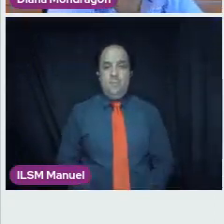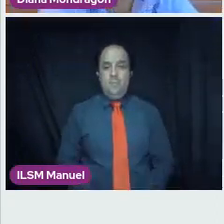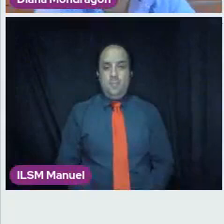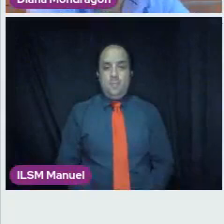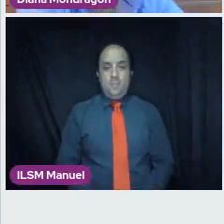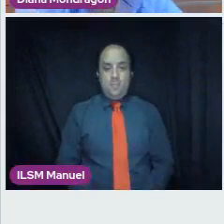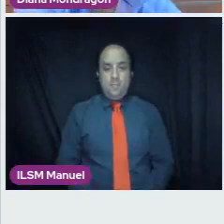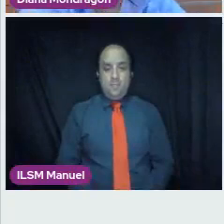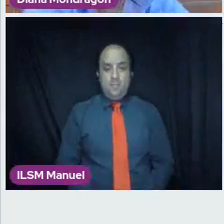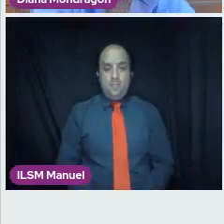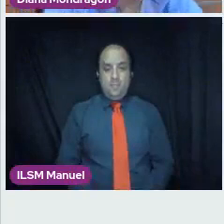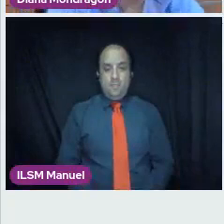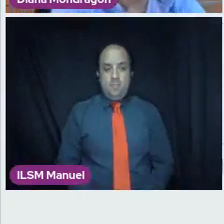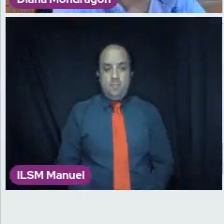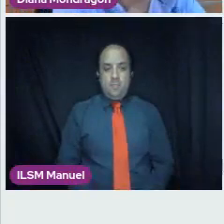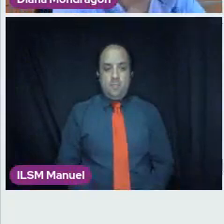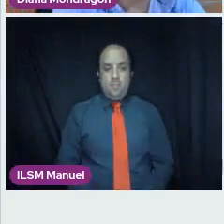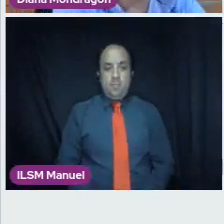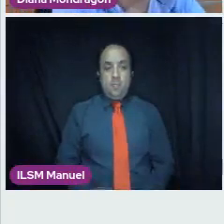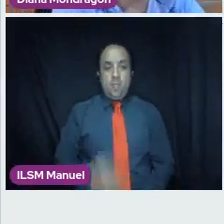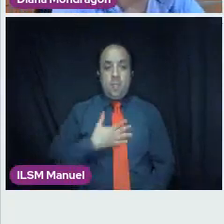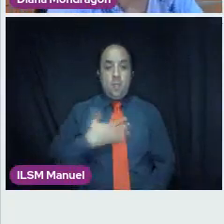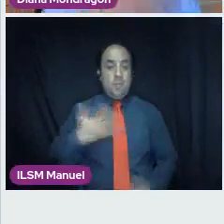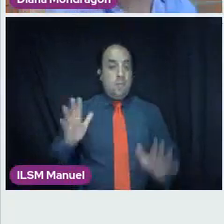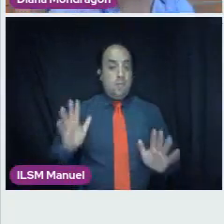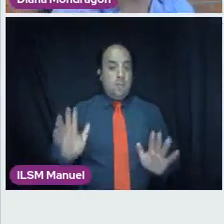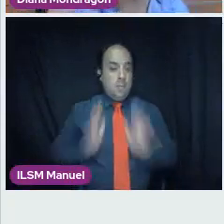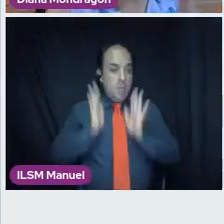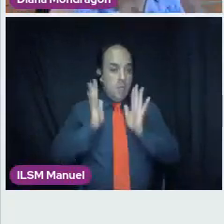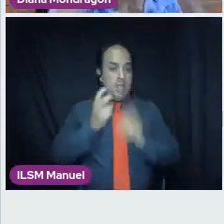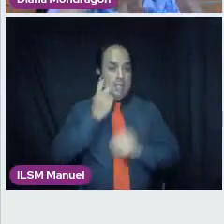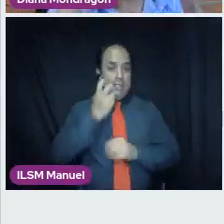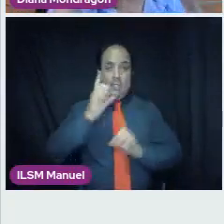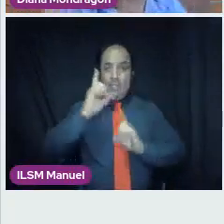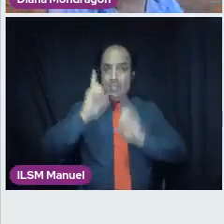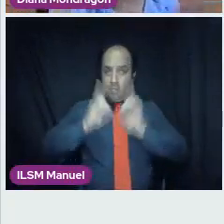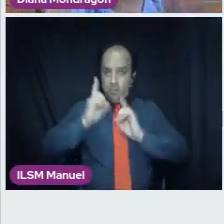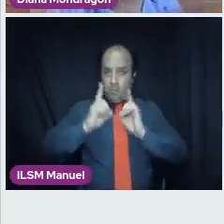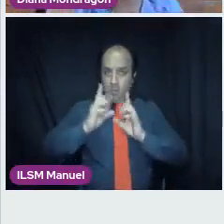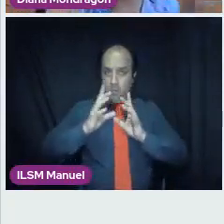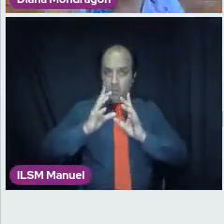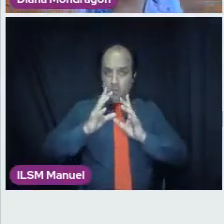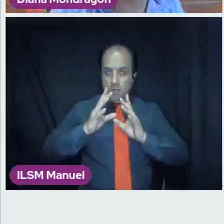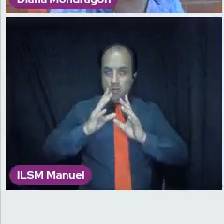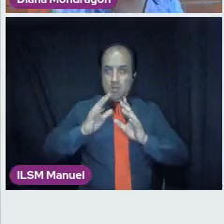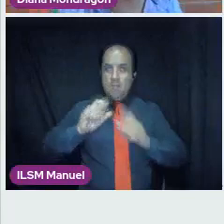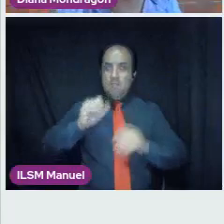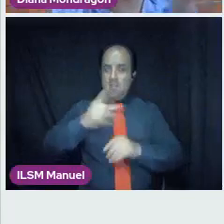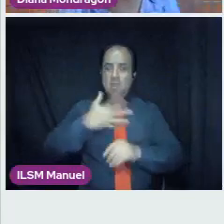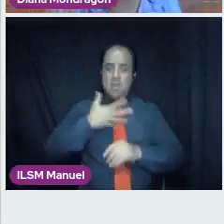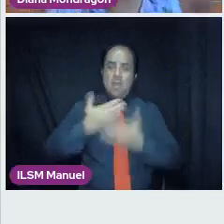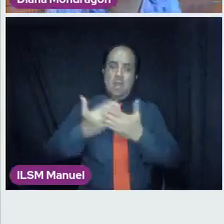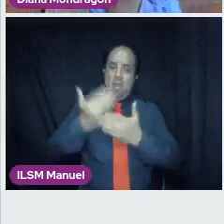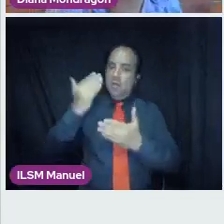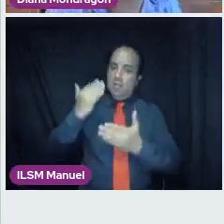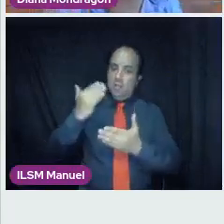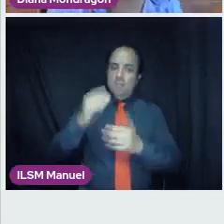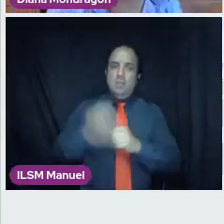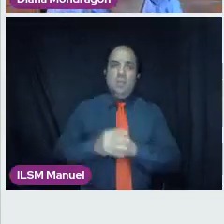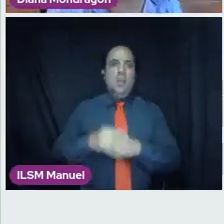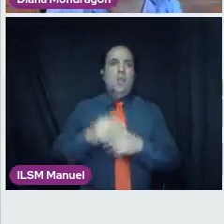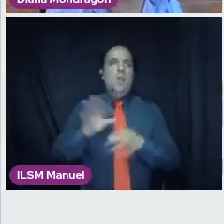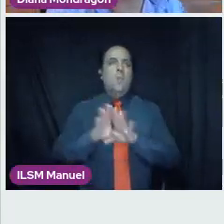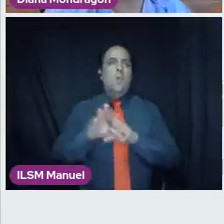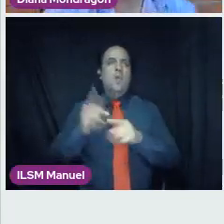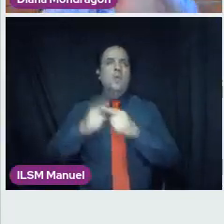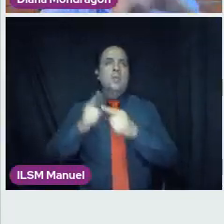A mí me sorprendió mucho esta duda, ¿no? Esta duda yo también la tenía como, pues, ¿quién debe dar como el